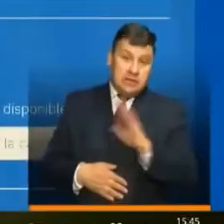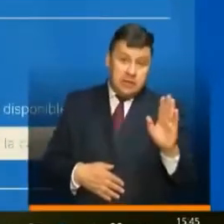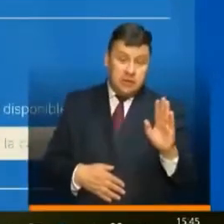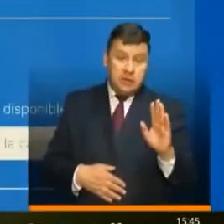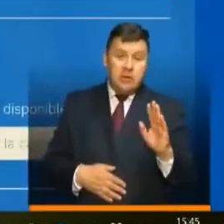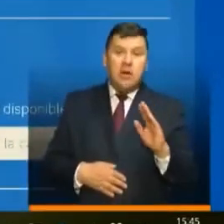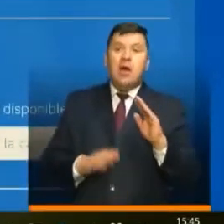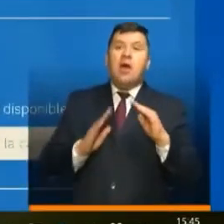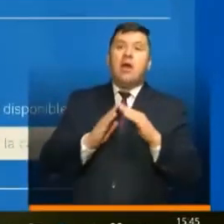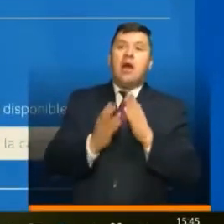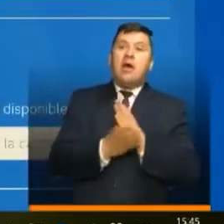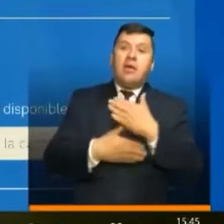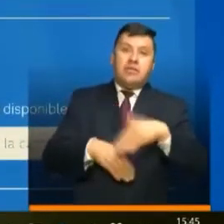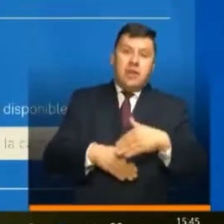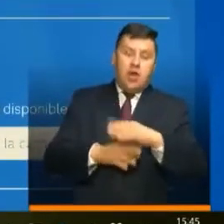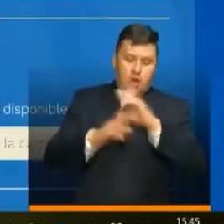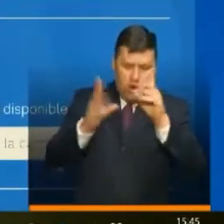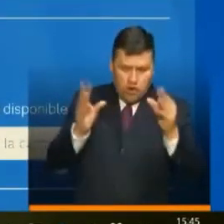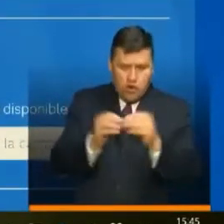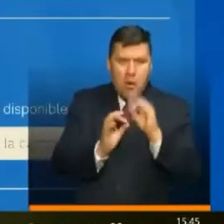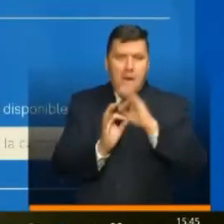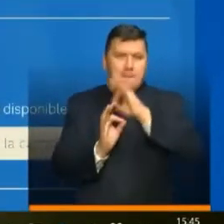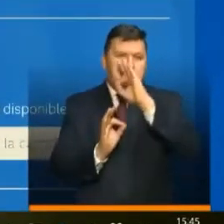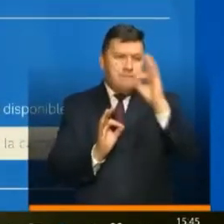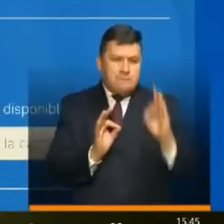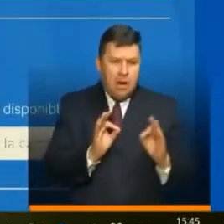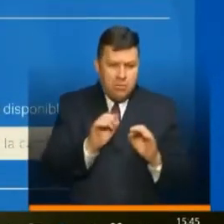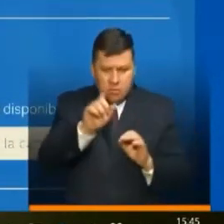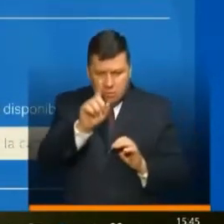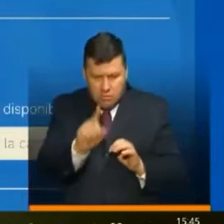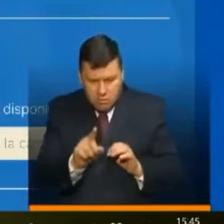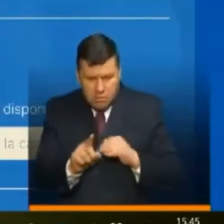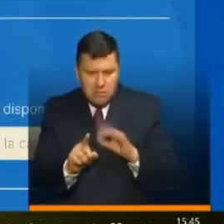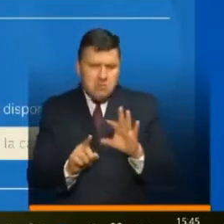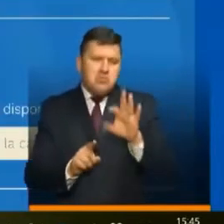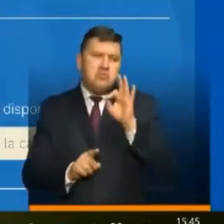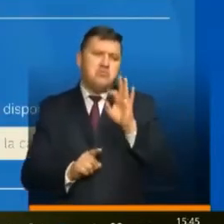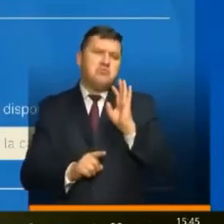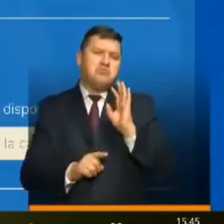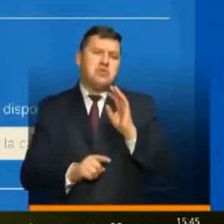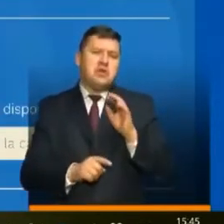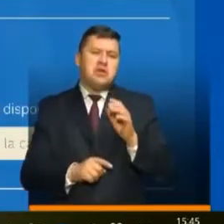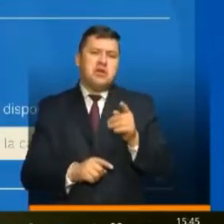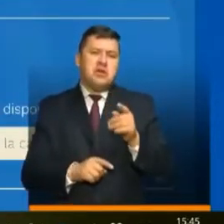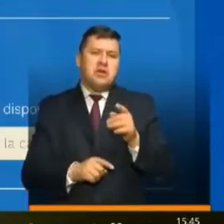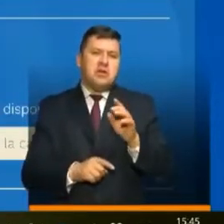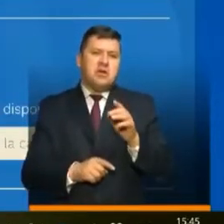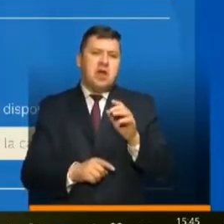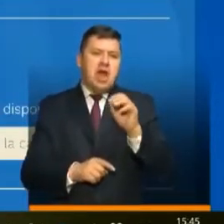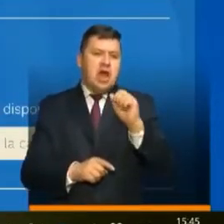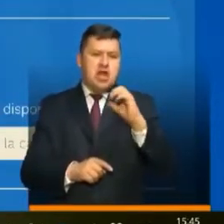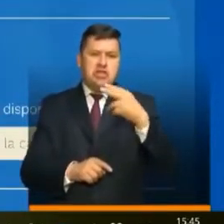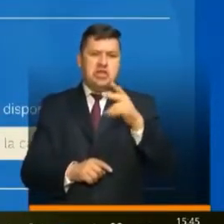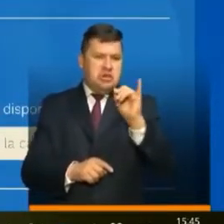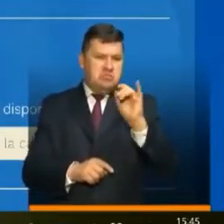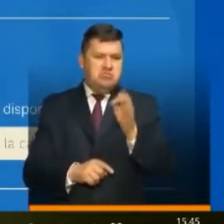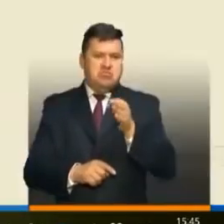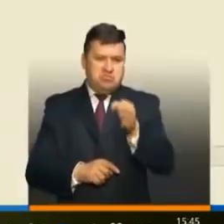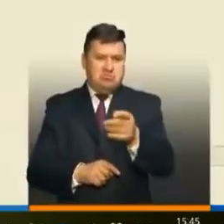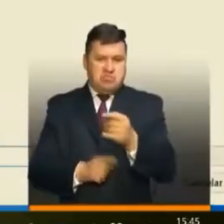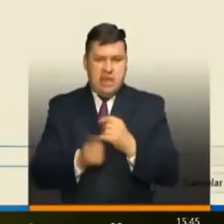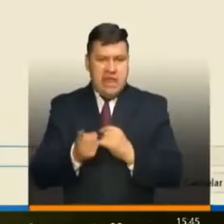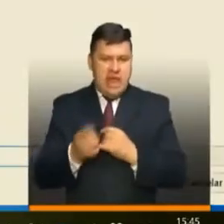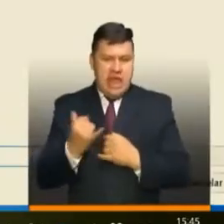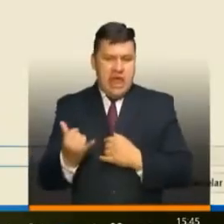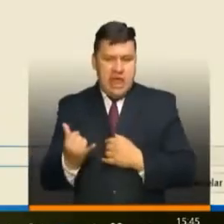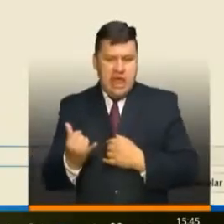el domicilio principal está en la totalidad de los municipios del país escojamos aquí y allí podemos entonces también